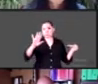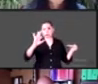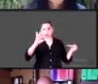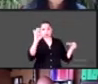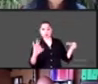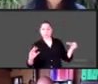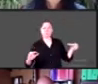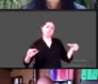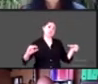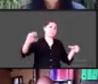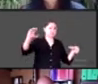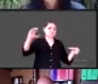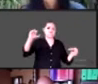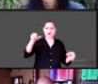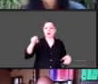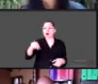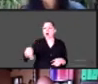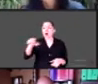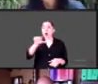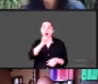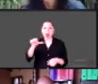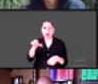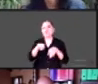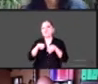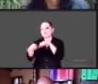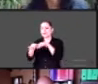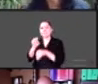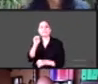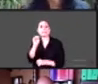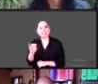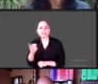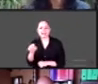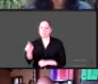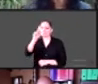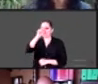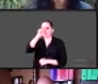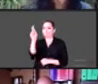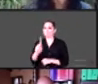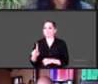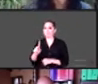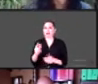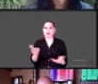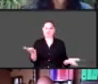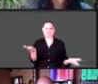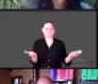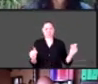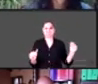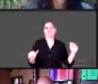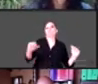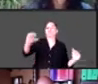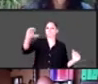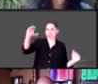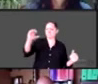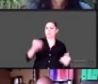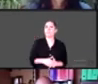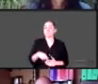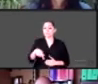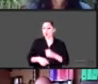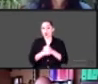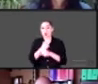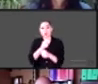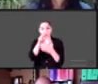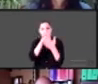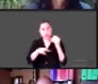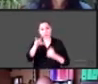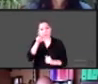menores que sí trabajan. Hay desafortunadamente, y sobre todo en este comparativo 2008-2018, un mayor porcentaje